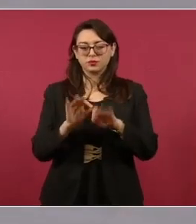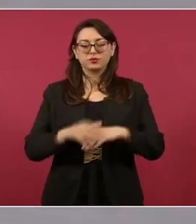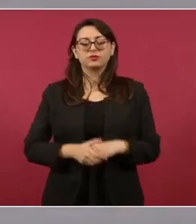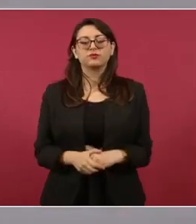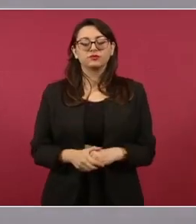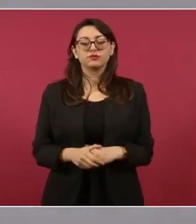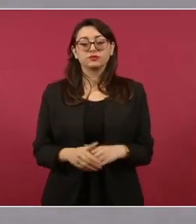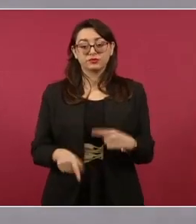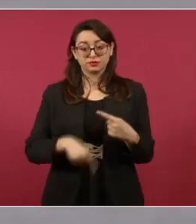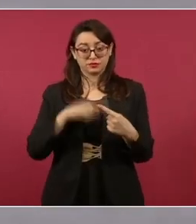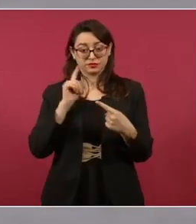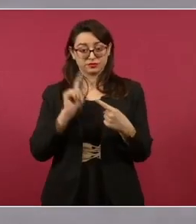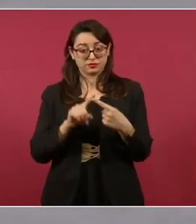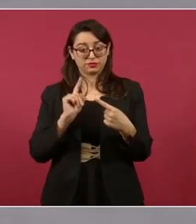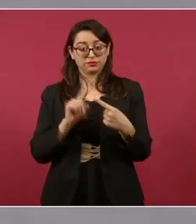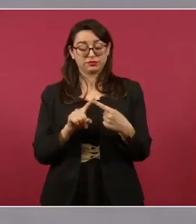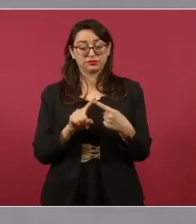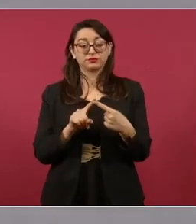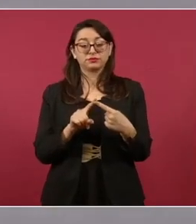Primero,